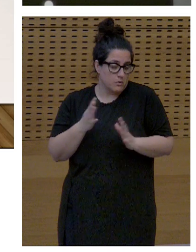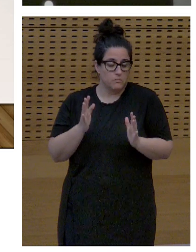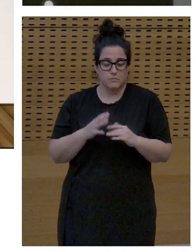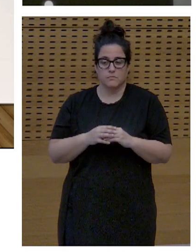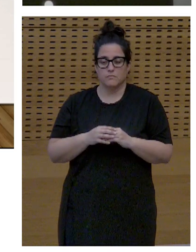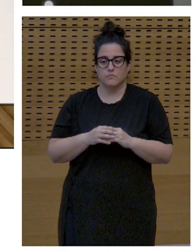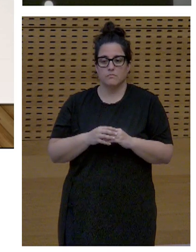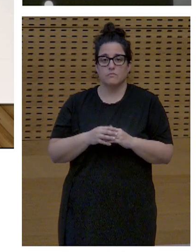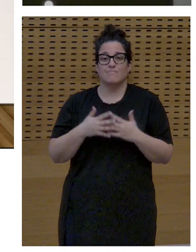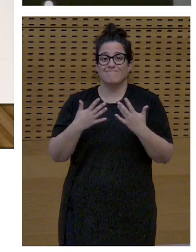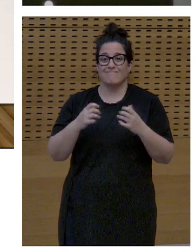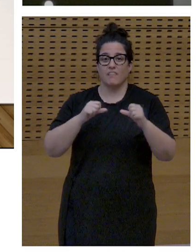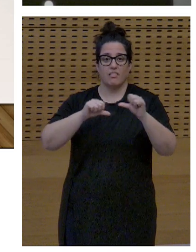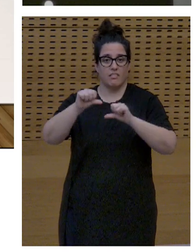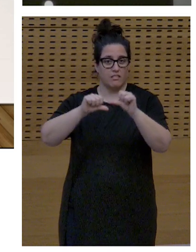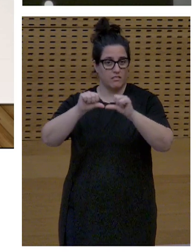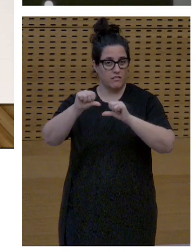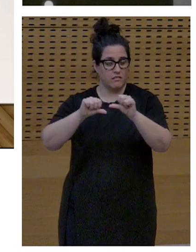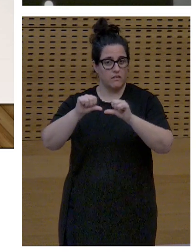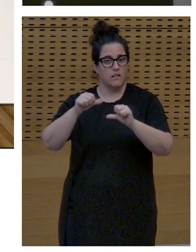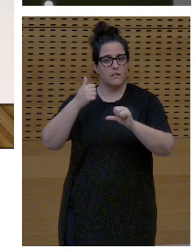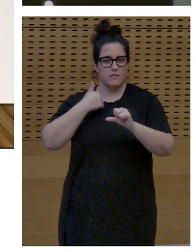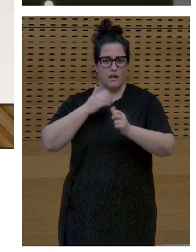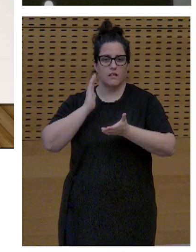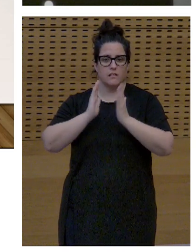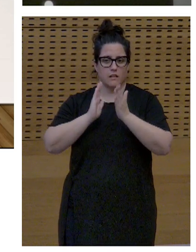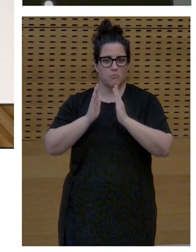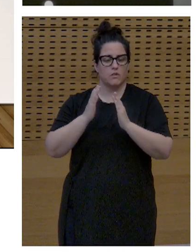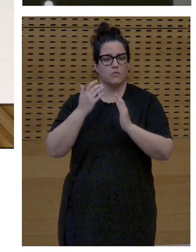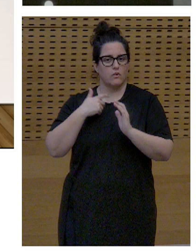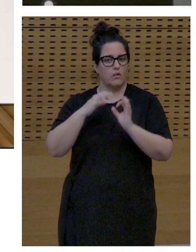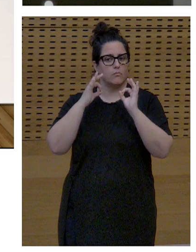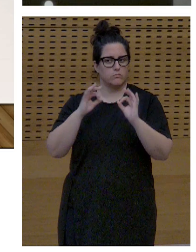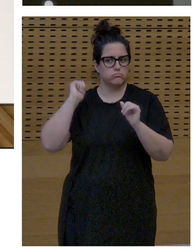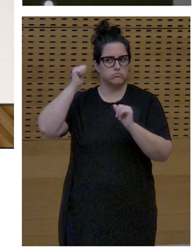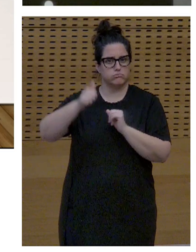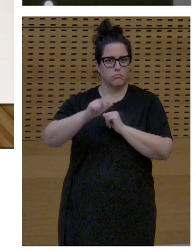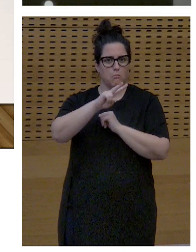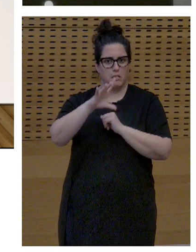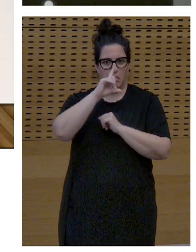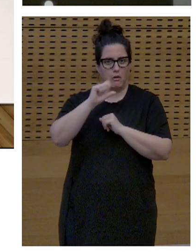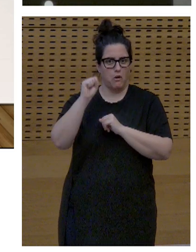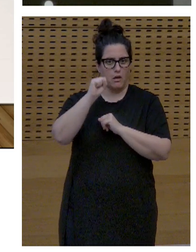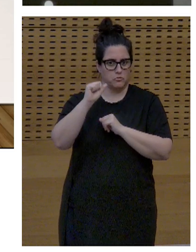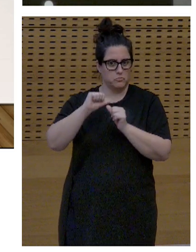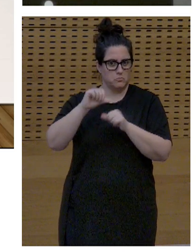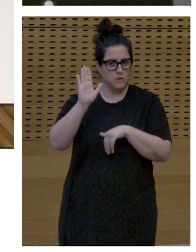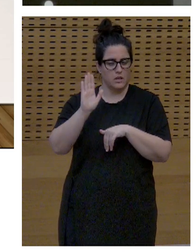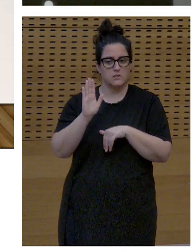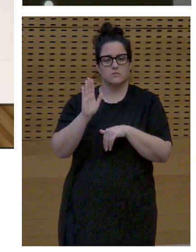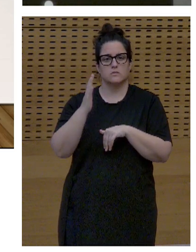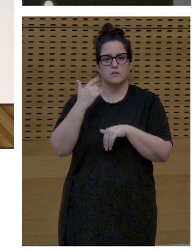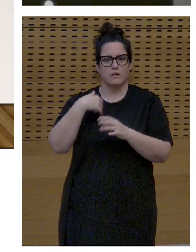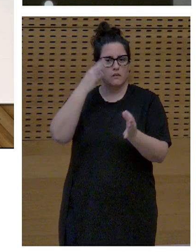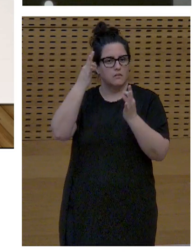Uno es la cirugía, tratamiento ya muy establecido desde hace más de 25 años, cada vez más perfeccionado,